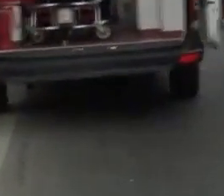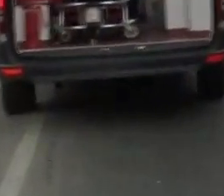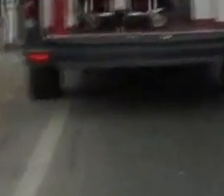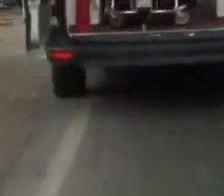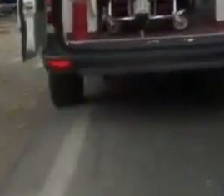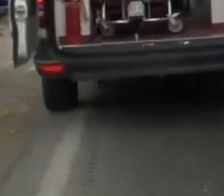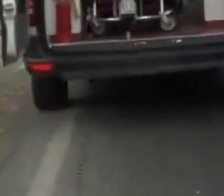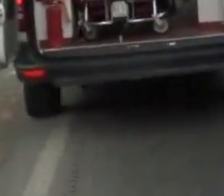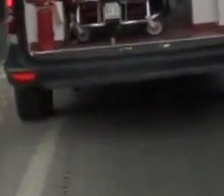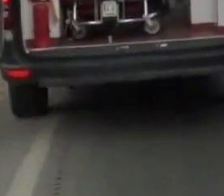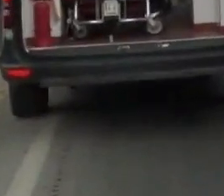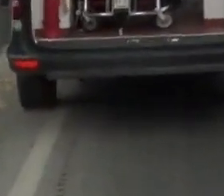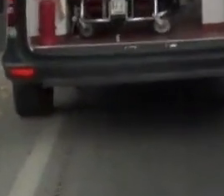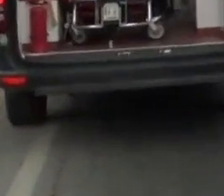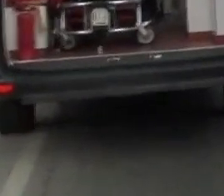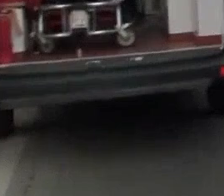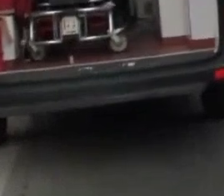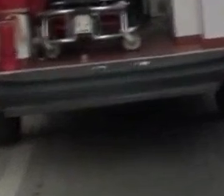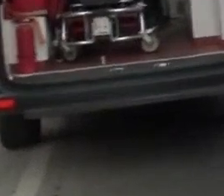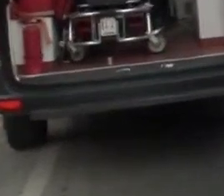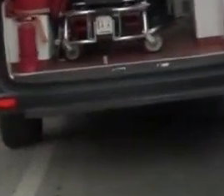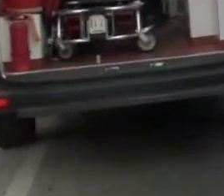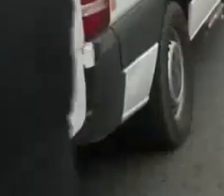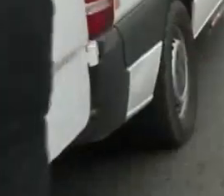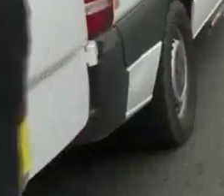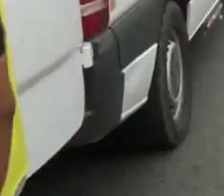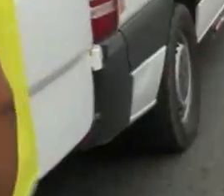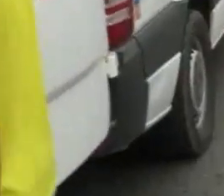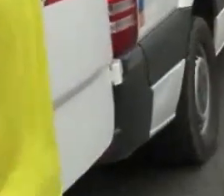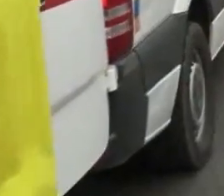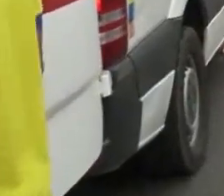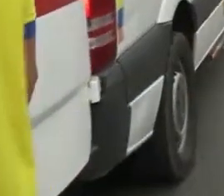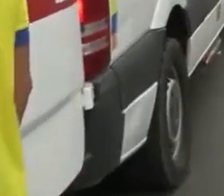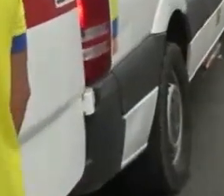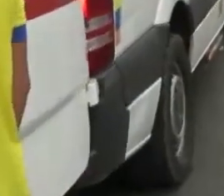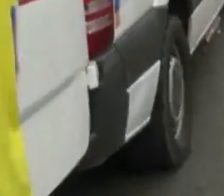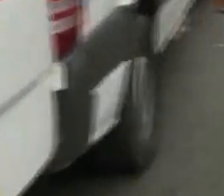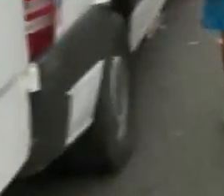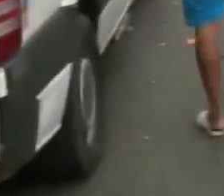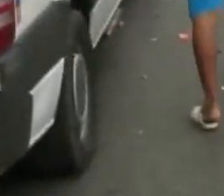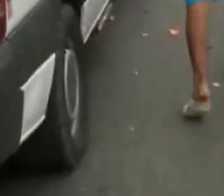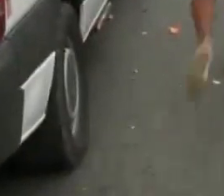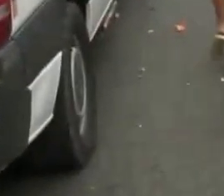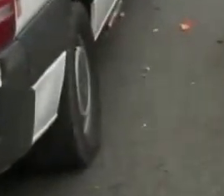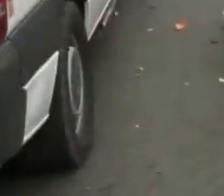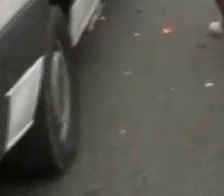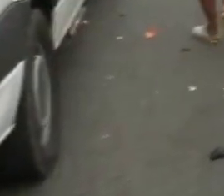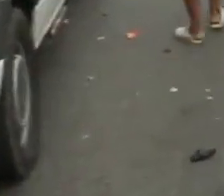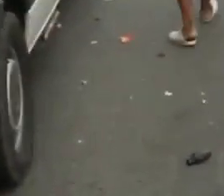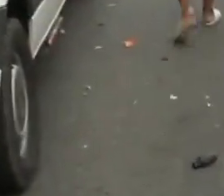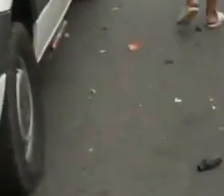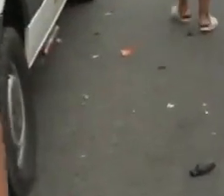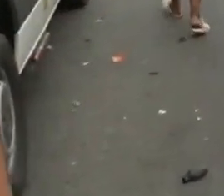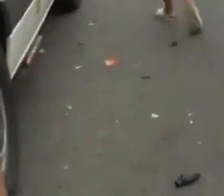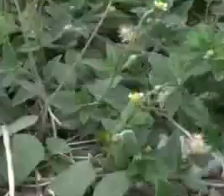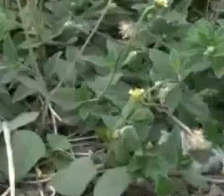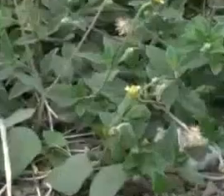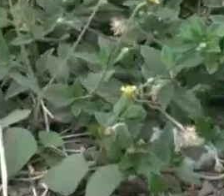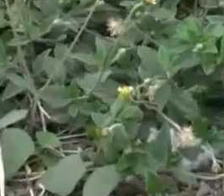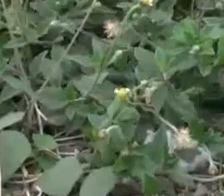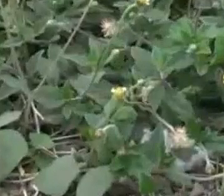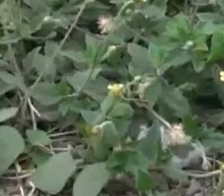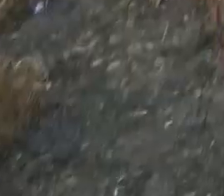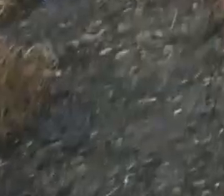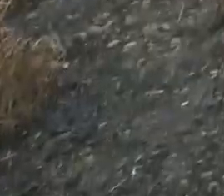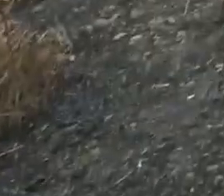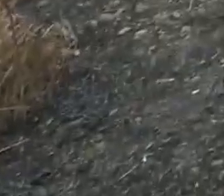nariz. Está bien grave el señor. En ese instante se desconocía el paradero del bus, al igual que la motocicleta del ciudadano